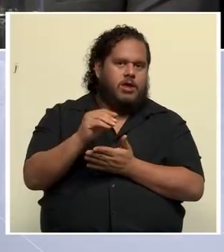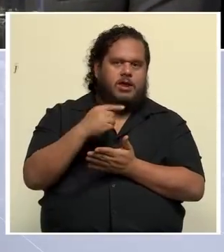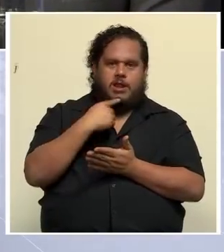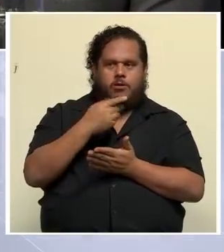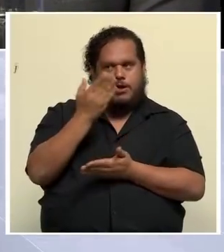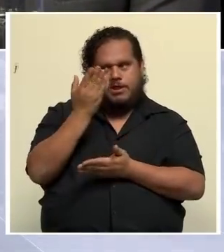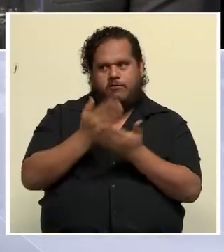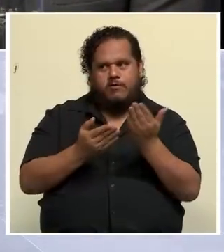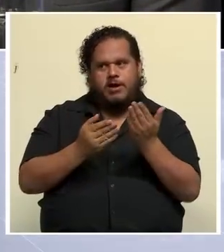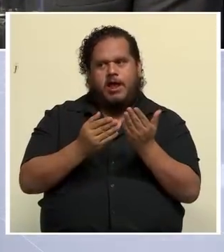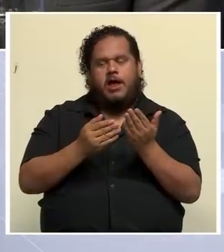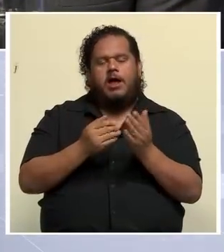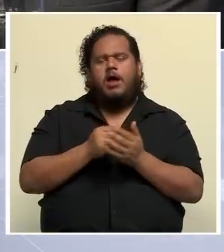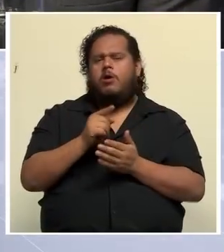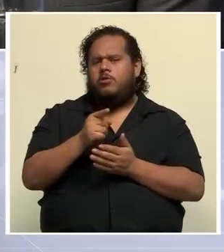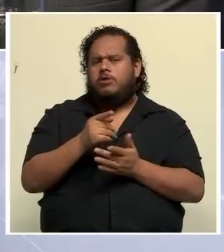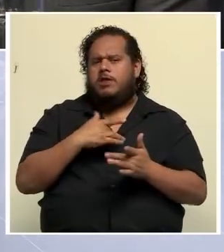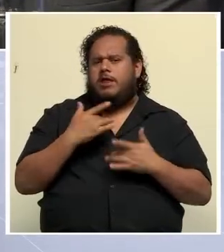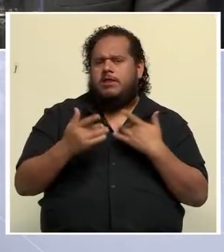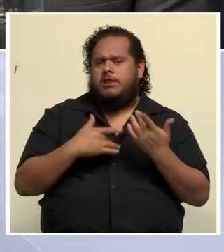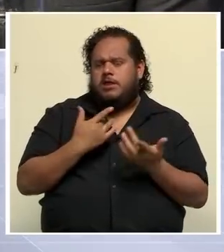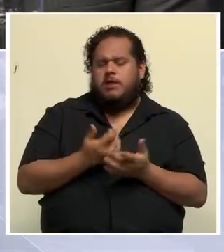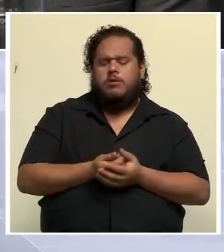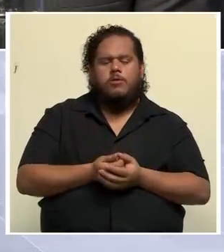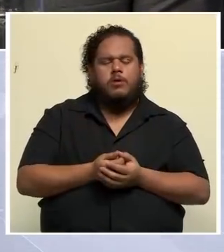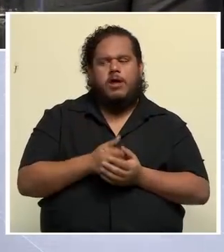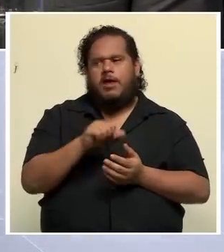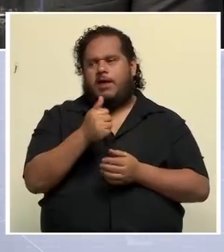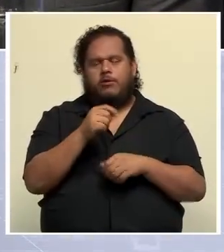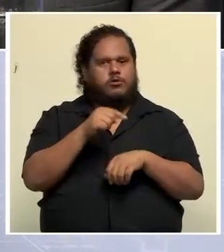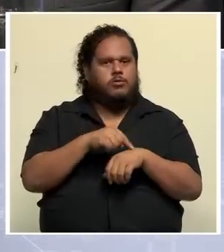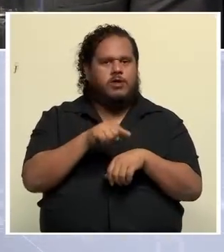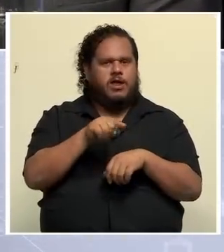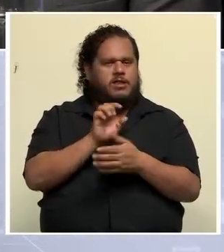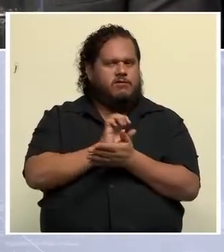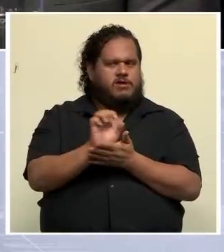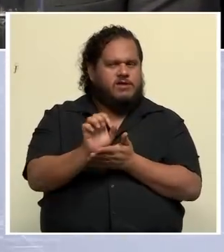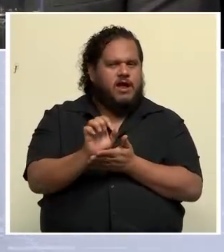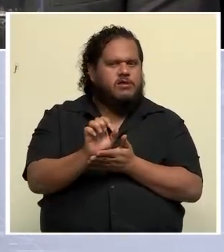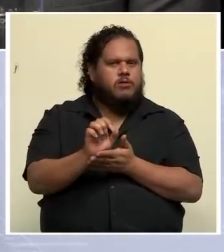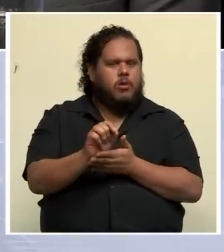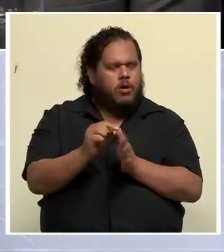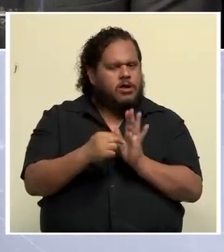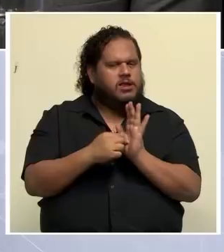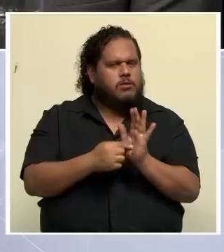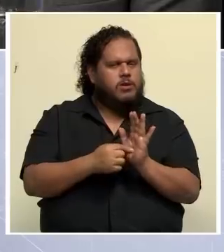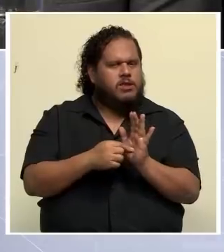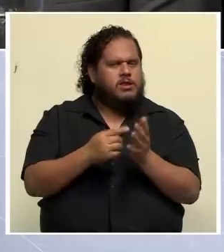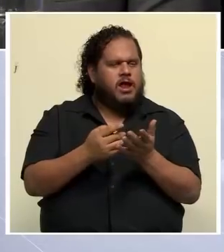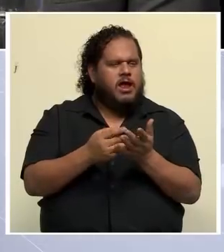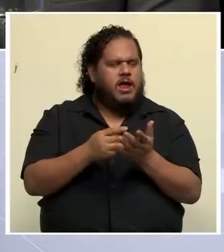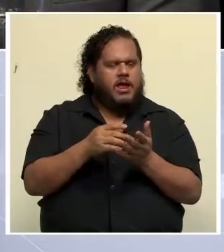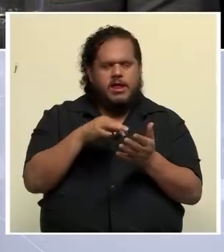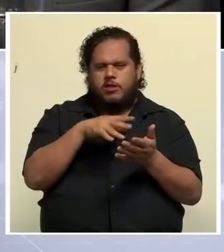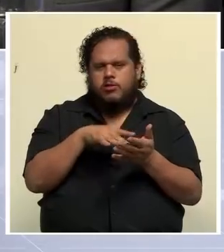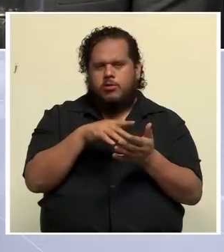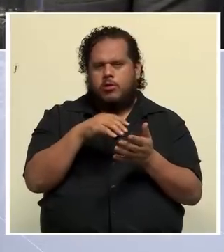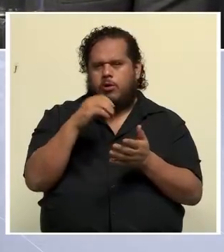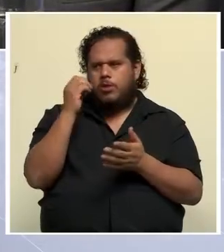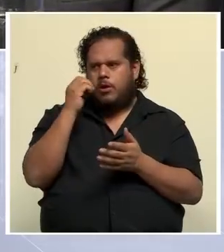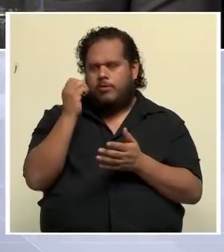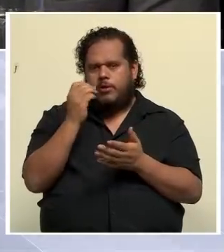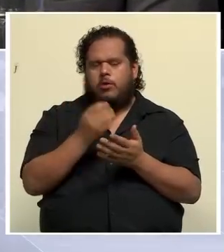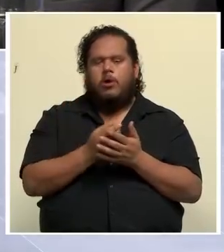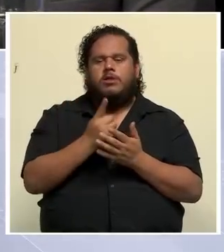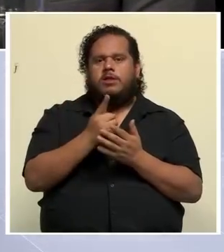se fuera, ¿ha sentido usted en otros momentos ese rechazo que se muestra también en estudios de opinión de un sector de la